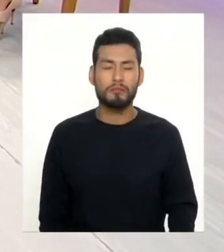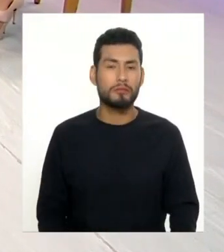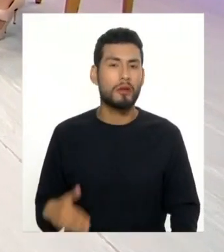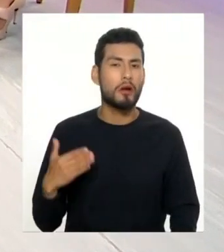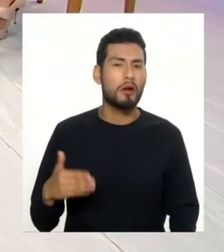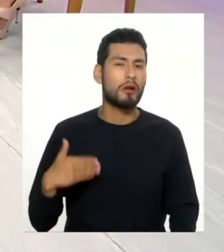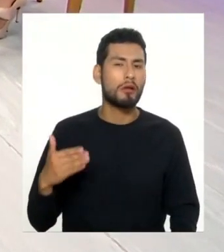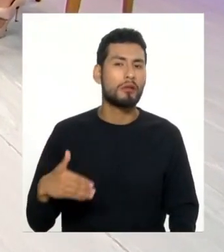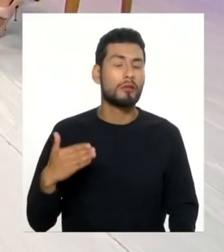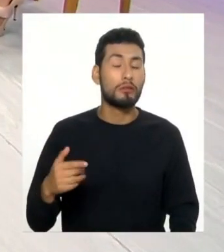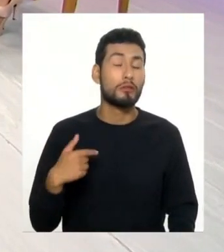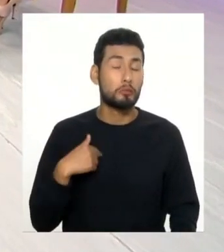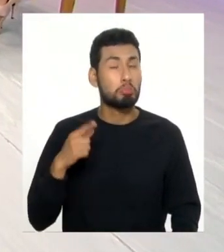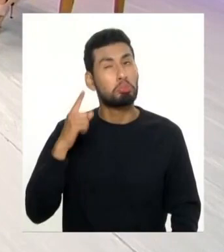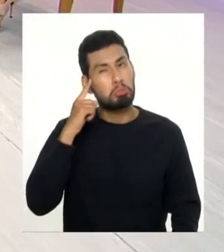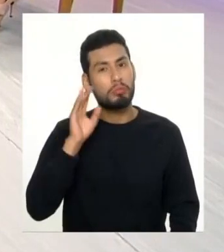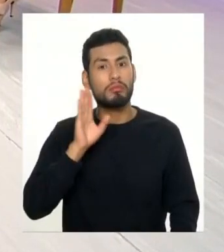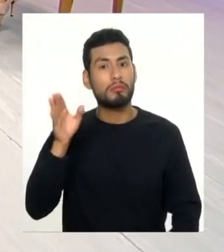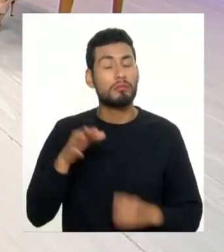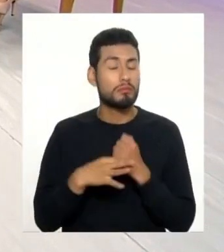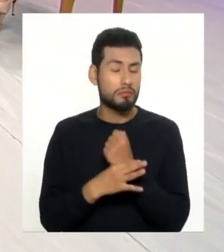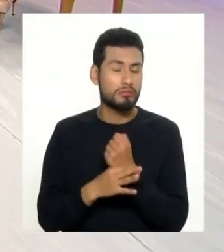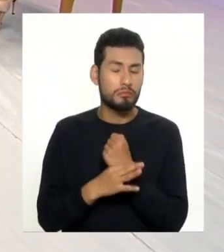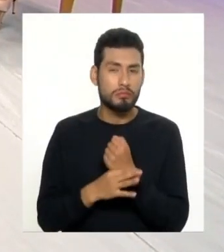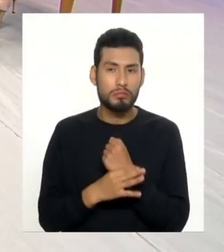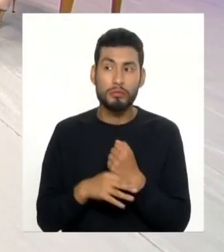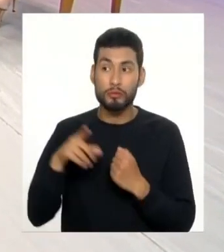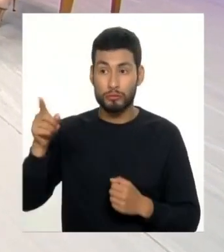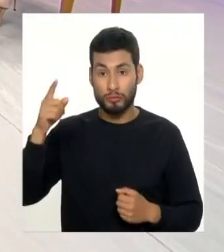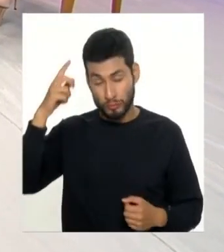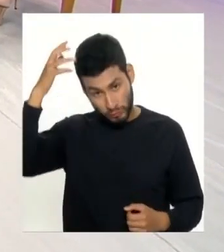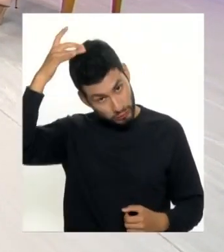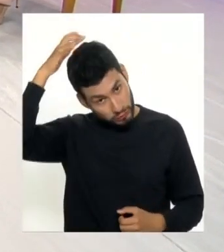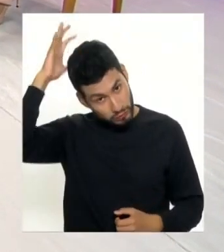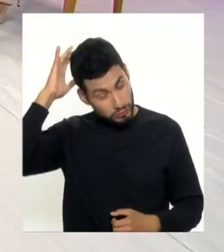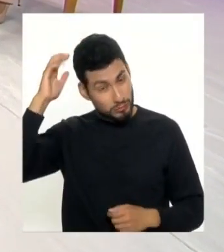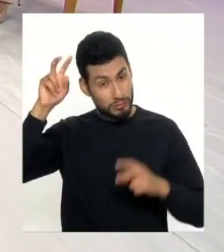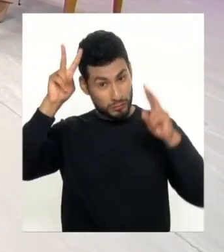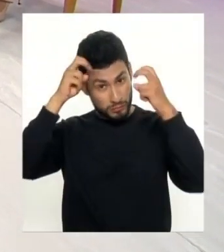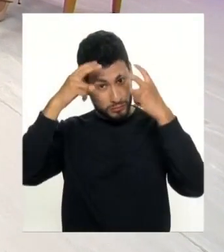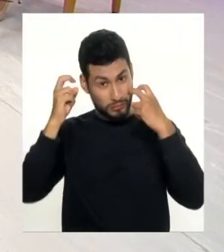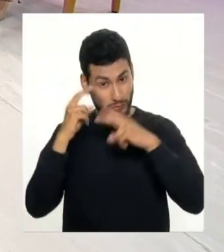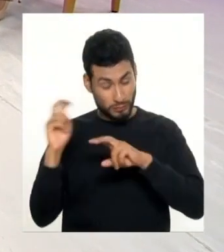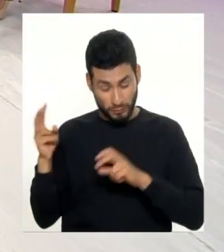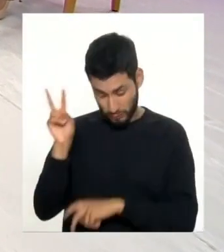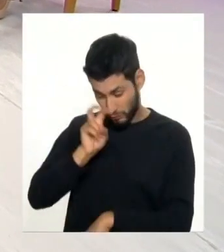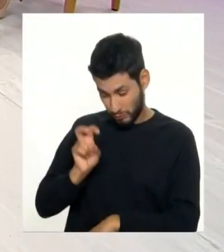que me decidí ir al hospital y el neurólogo me